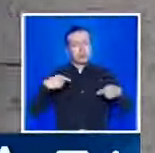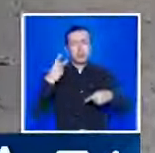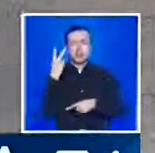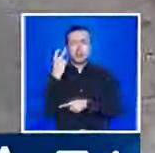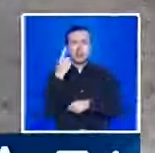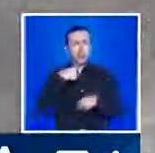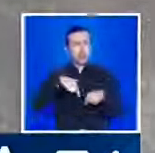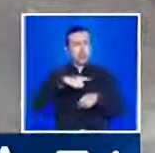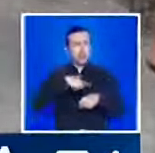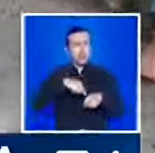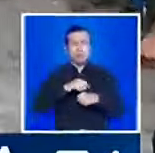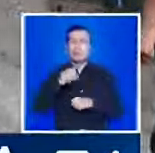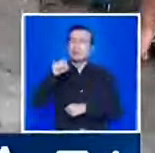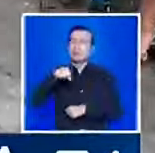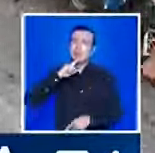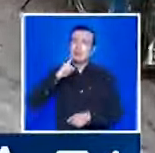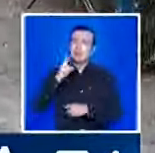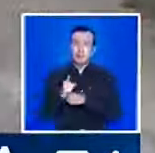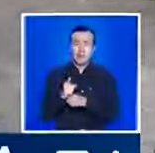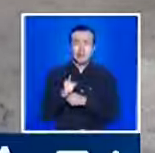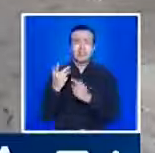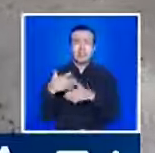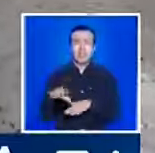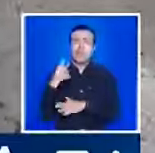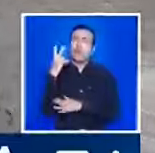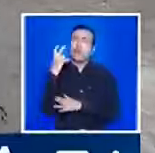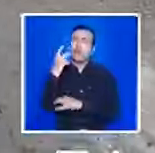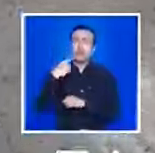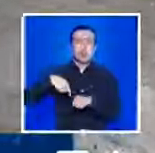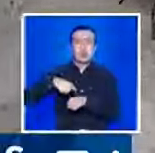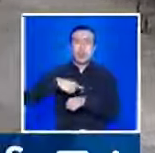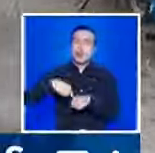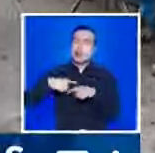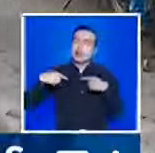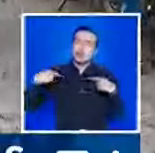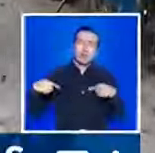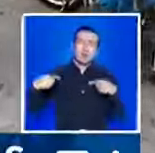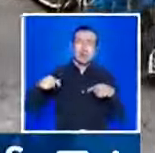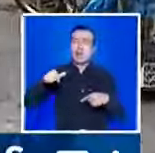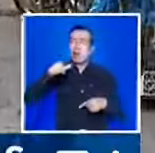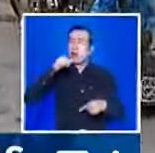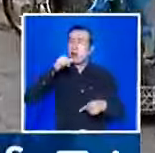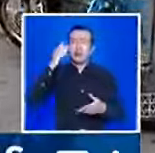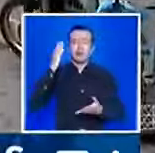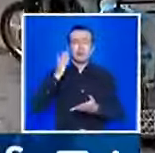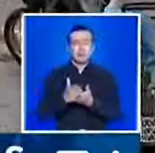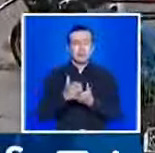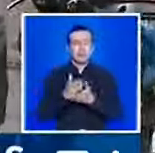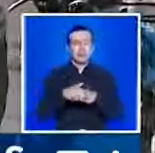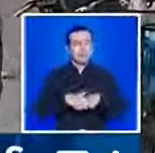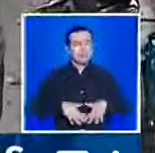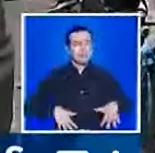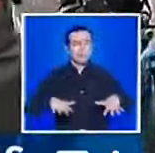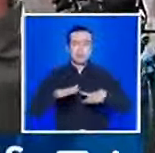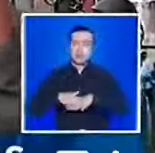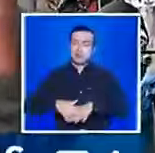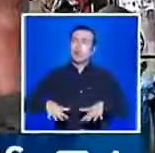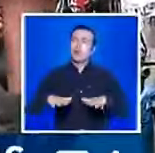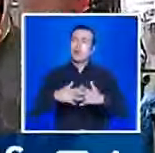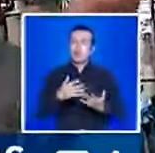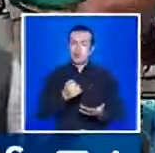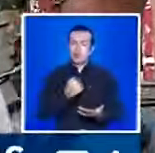lo que les cortan. Exactamente, estamos por 12 horas diarias que nos están retirando el agua. Nosotros, Pintac, somos bondadosas al